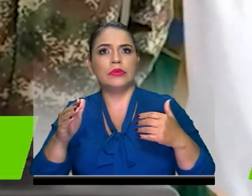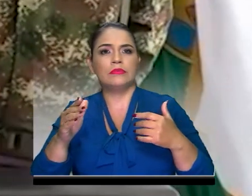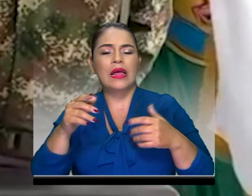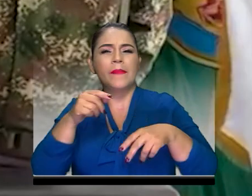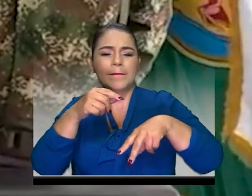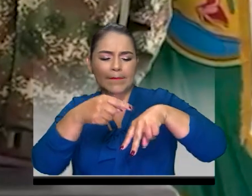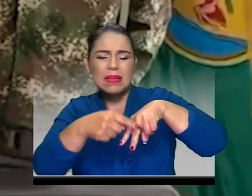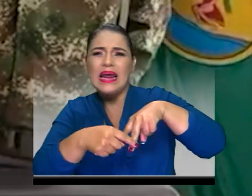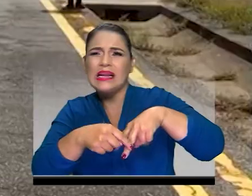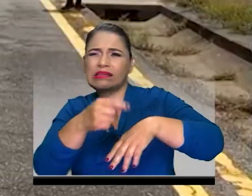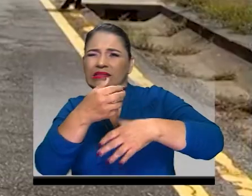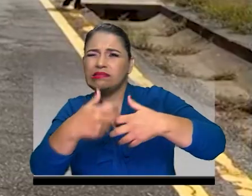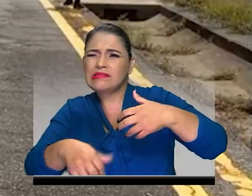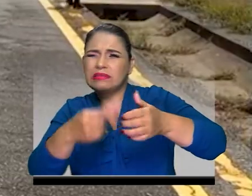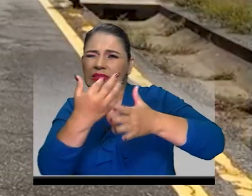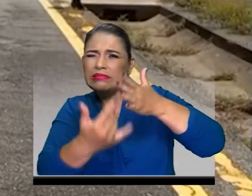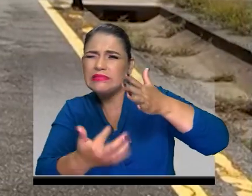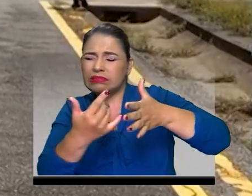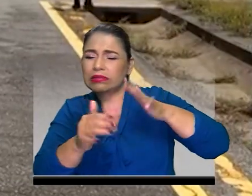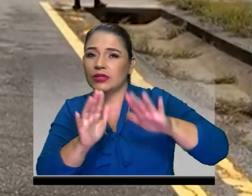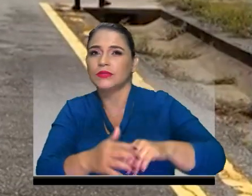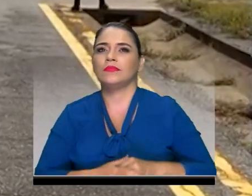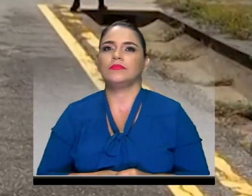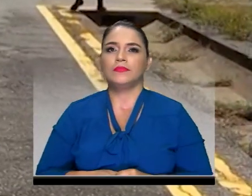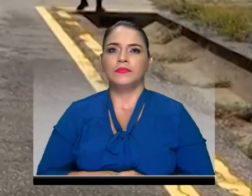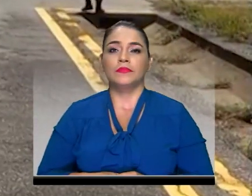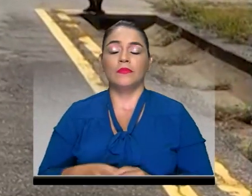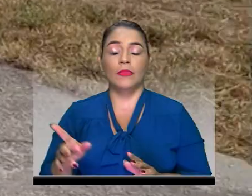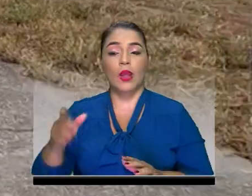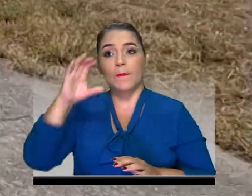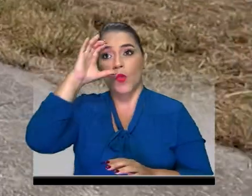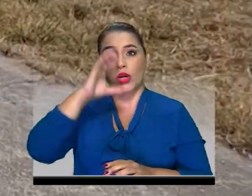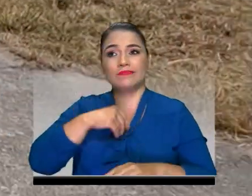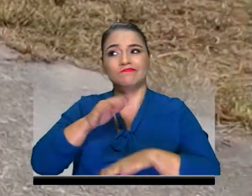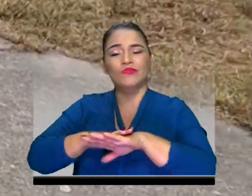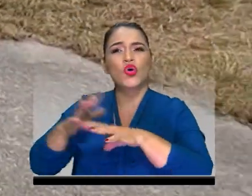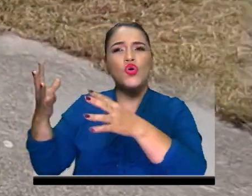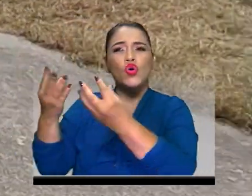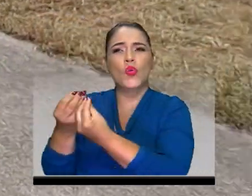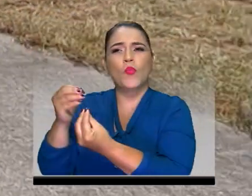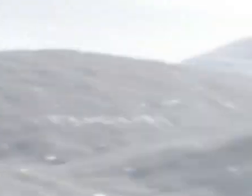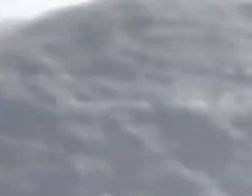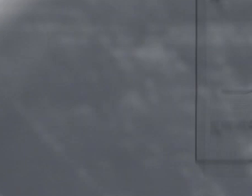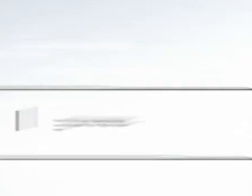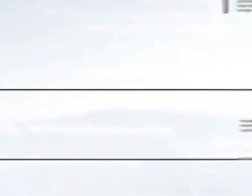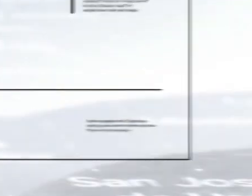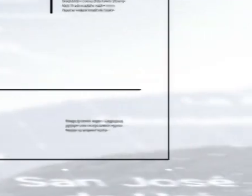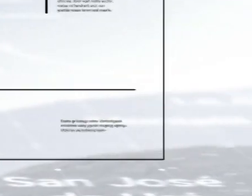pierna, en el fémur. La policía responsabilizó del ataque a una facción del Clan del Golfo.